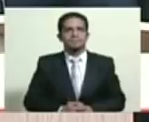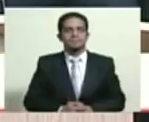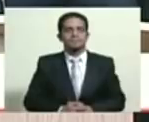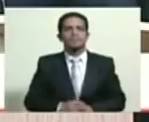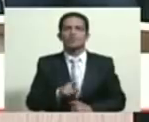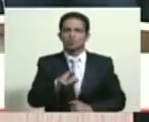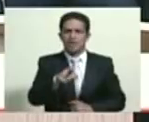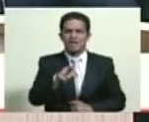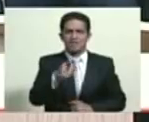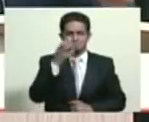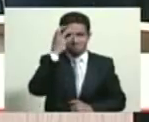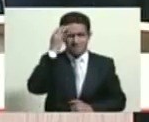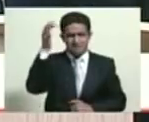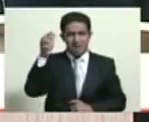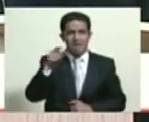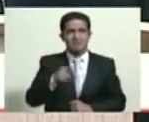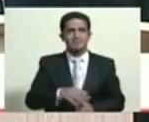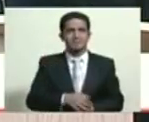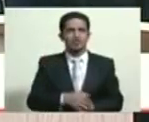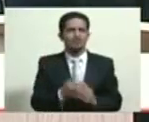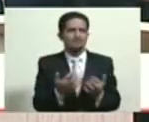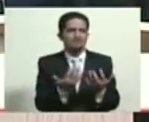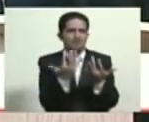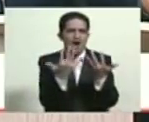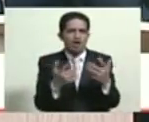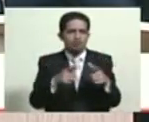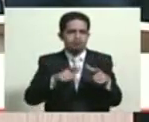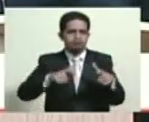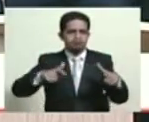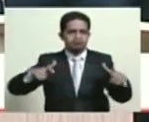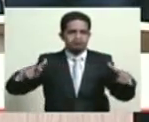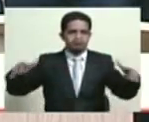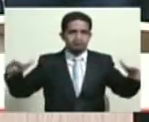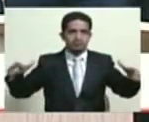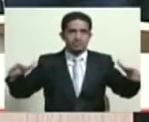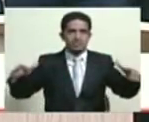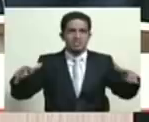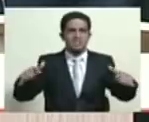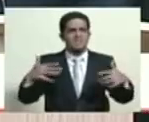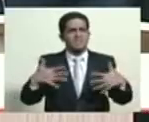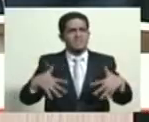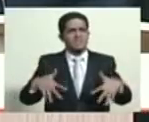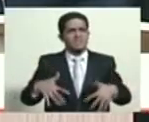Imagínense ustedes si el fuego se hubiera extendido aún más.